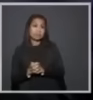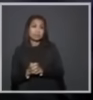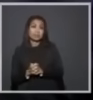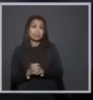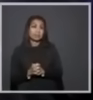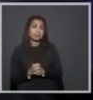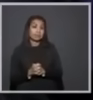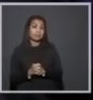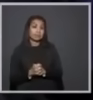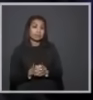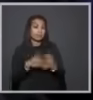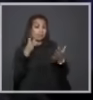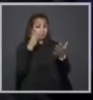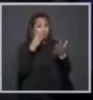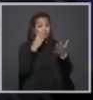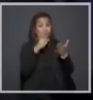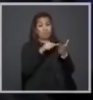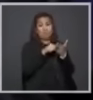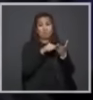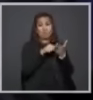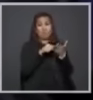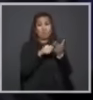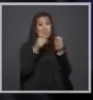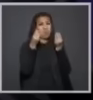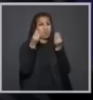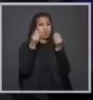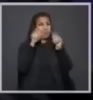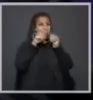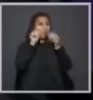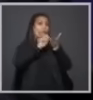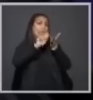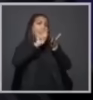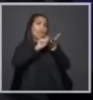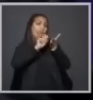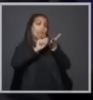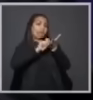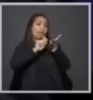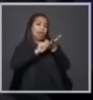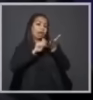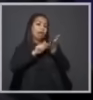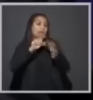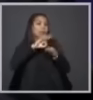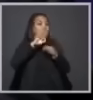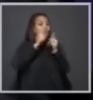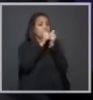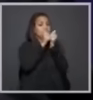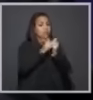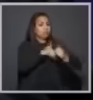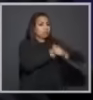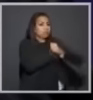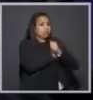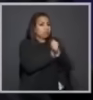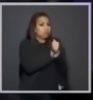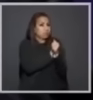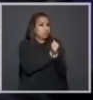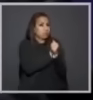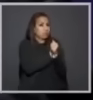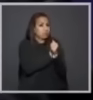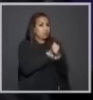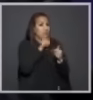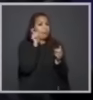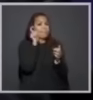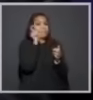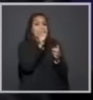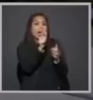Y todos estos programas, mucho aparato burocrático, todo se queda en el